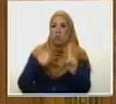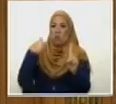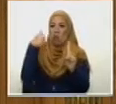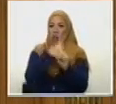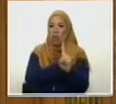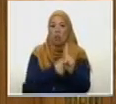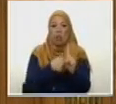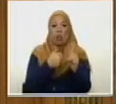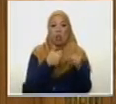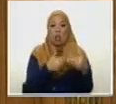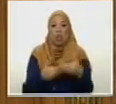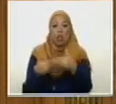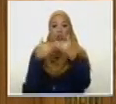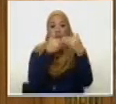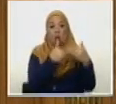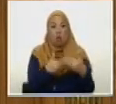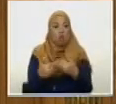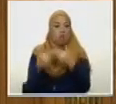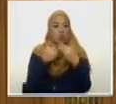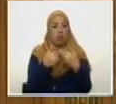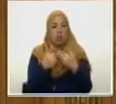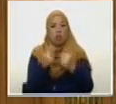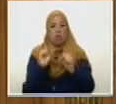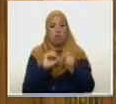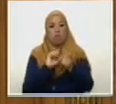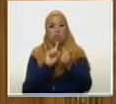gobierno norteamericano y sus aliados.